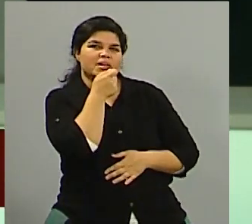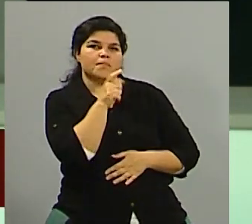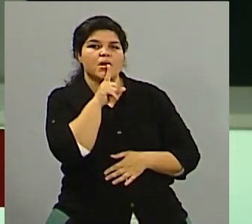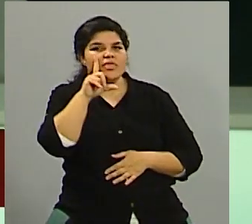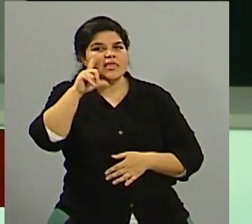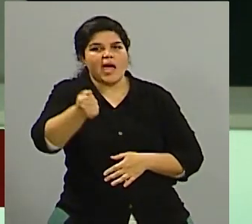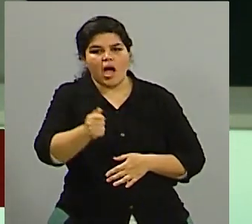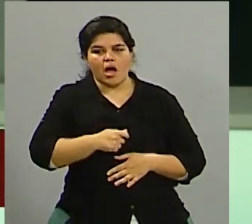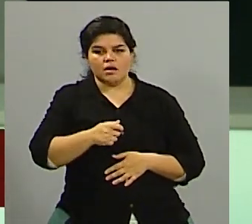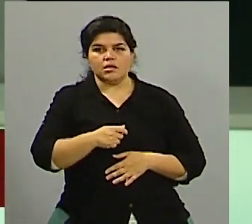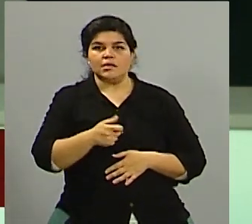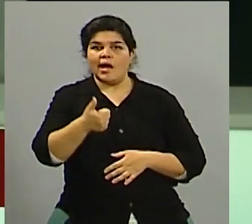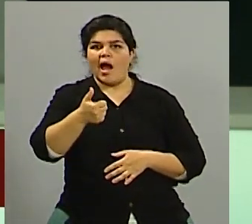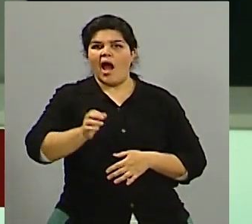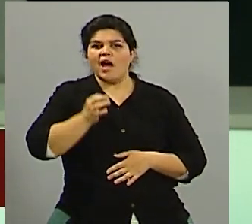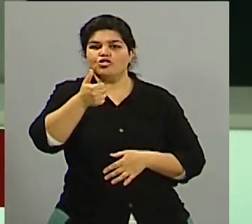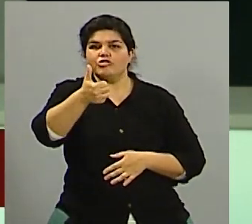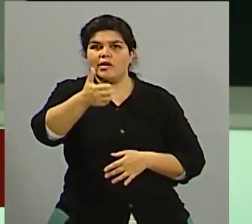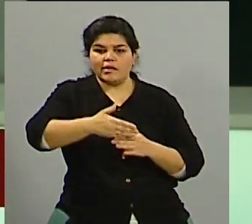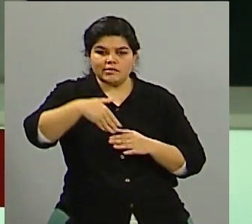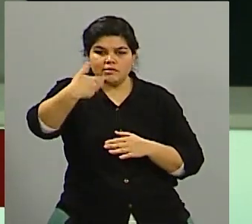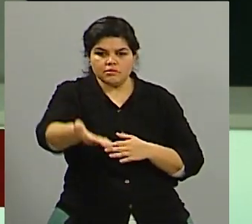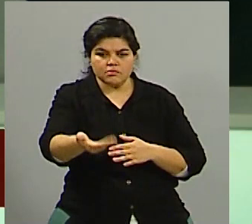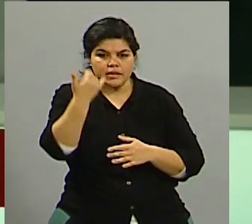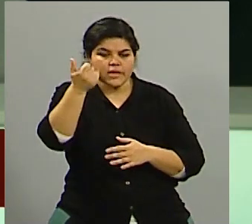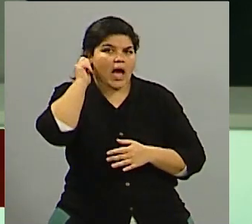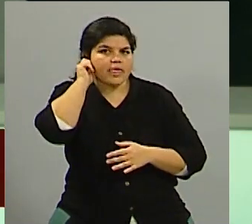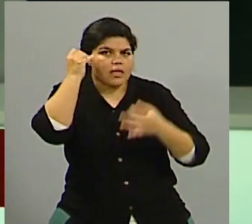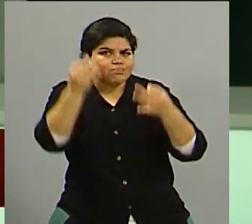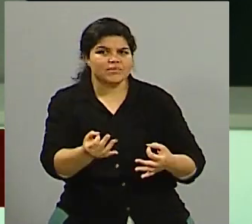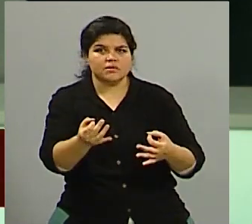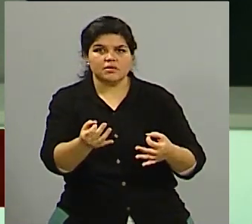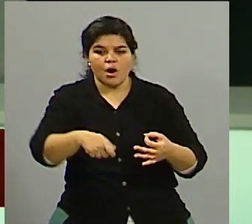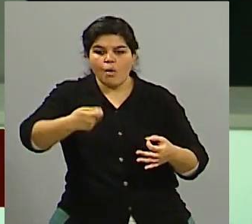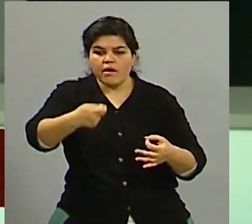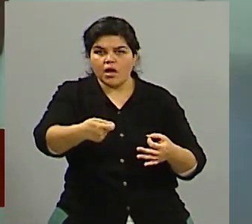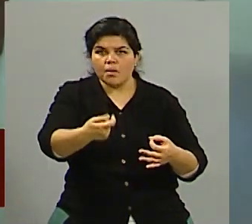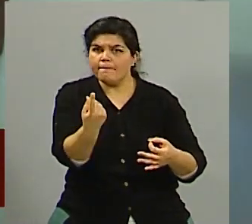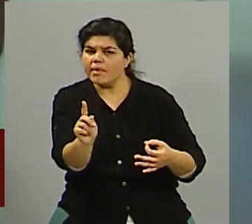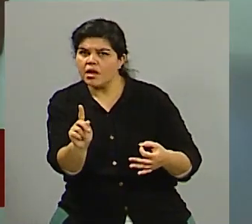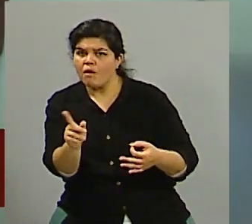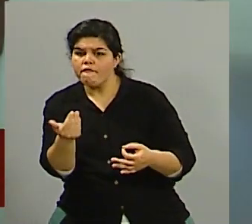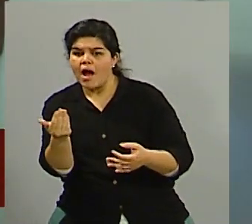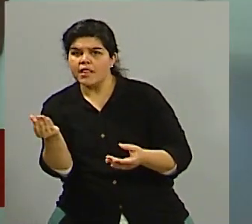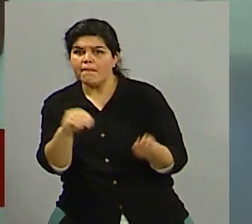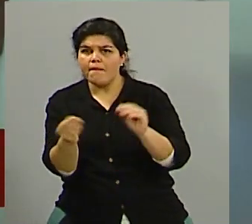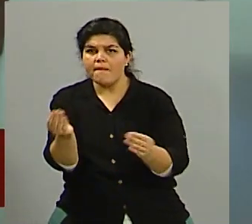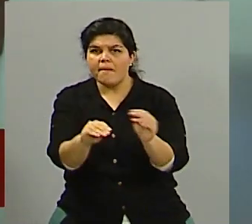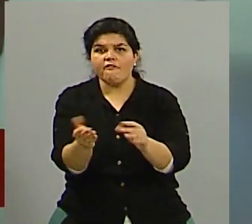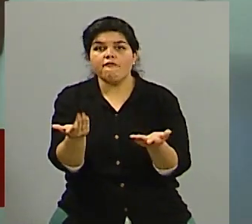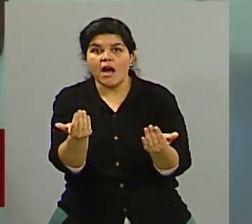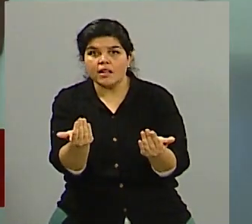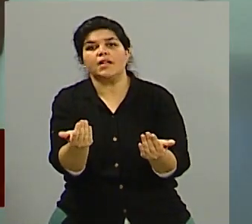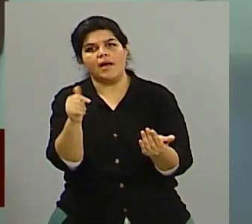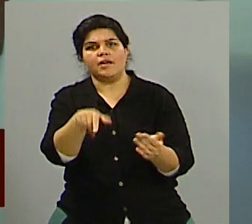años y no sabemos las expectativas de cuál será la voluntad si se aprueba una moratoria. Yo creo que esto es algo a resolver de fondo, digamos, ¿no? Sí.